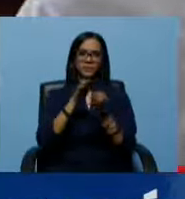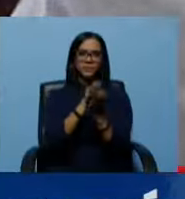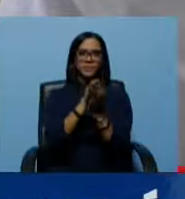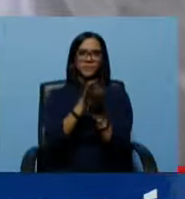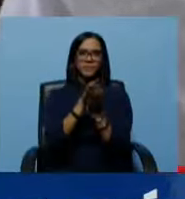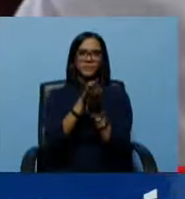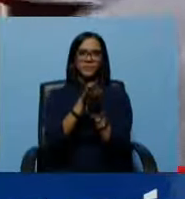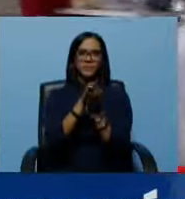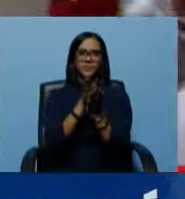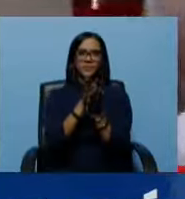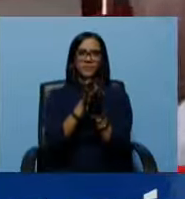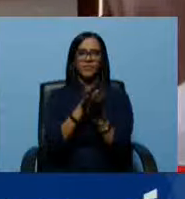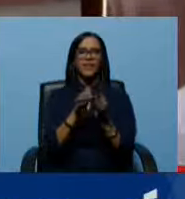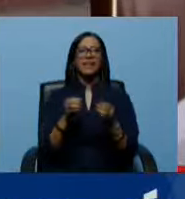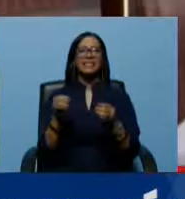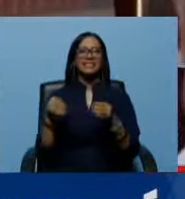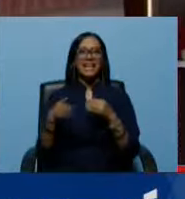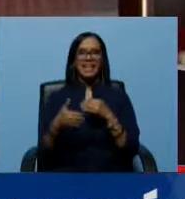sardina.